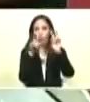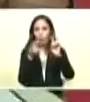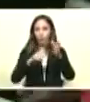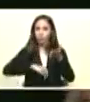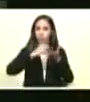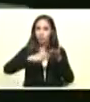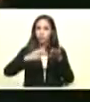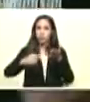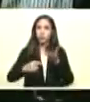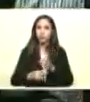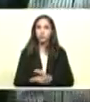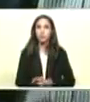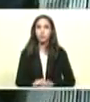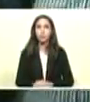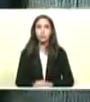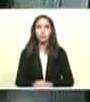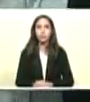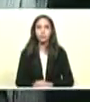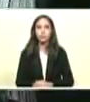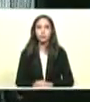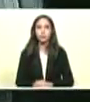conexas.